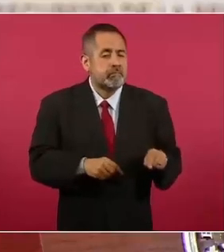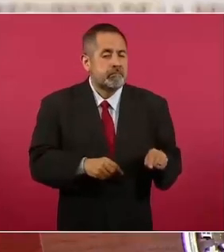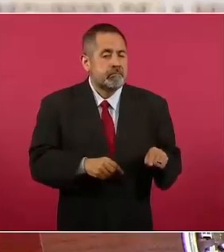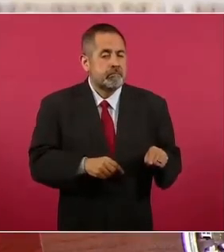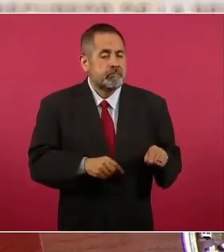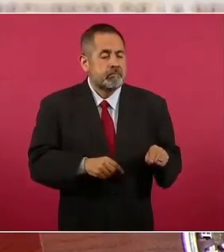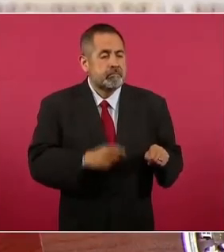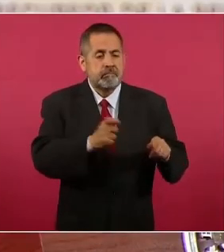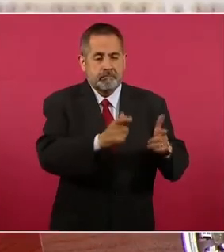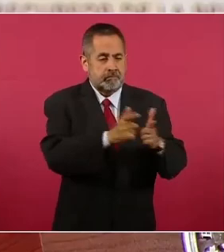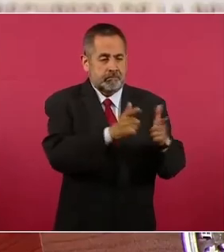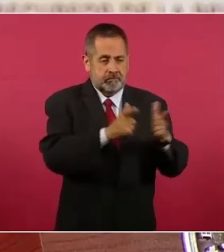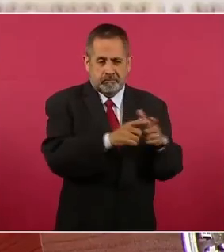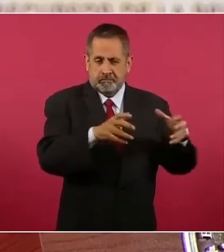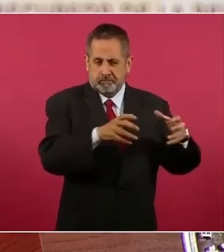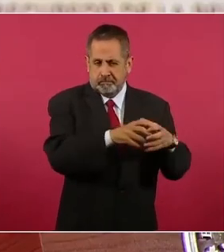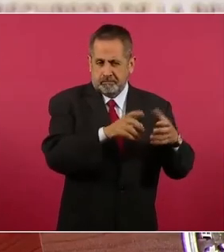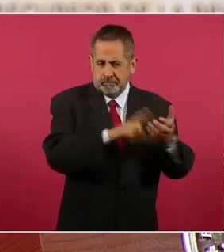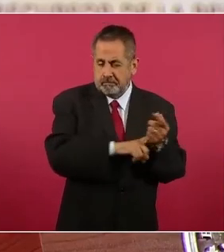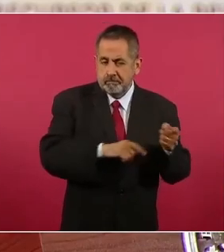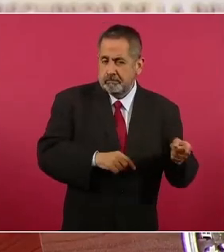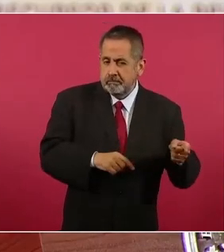en los grupos